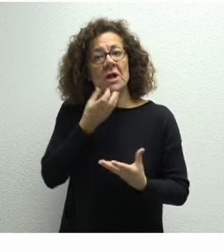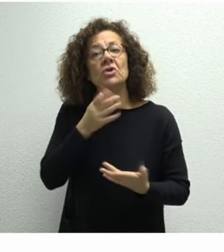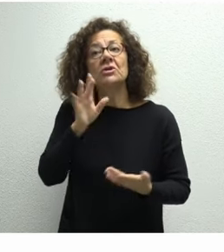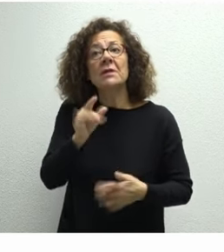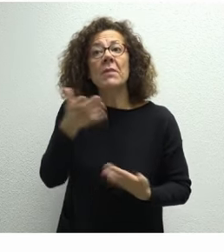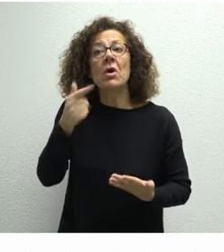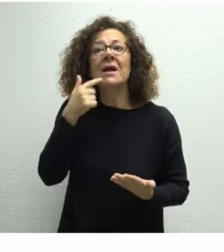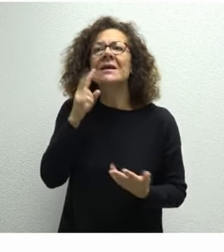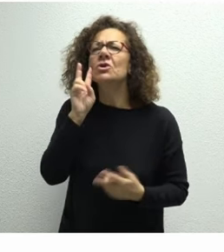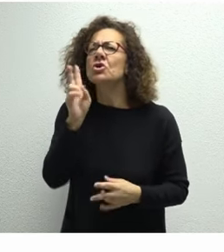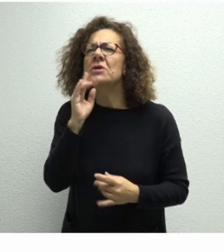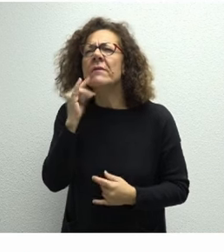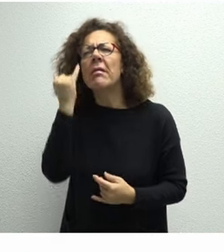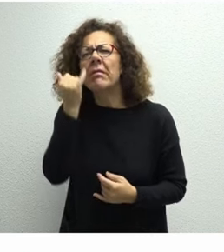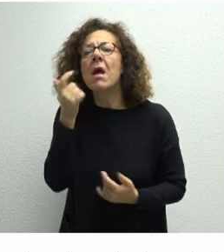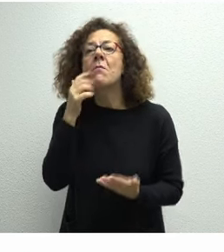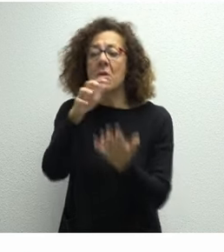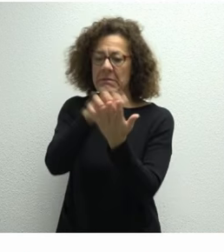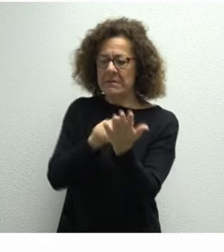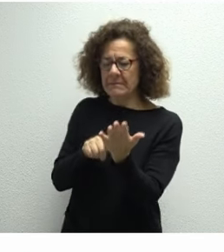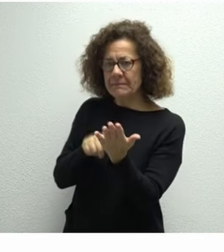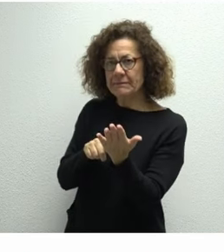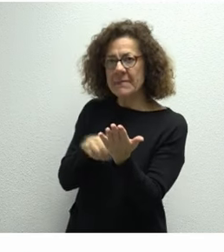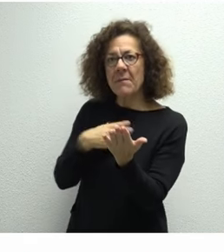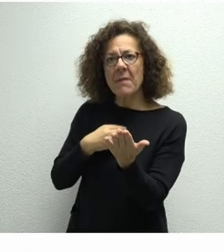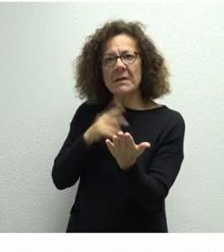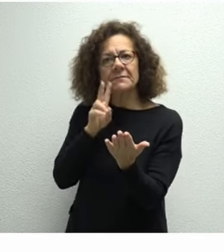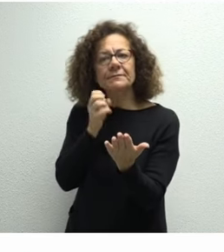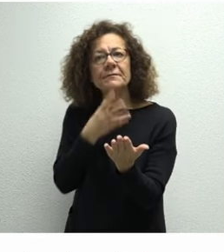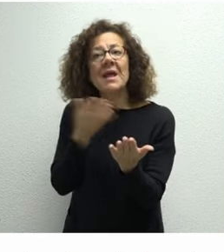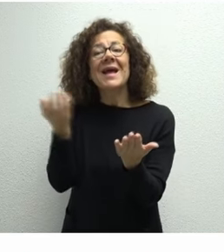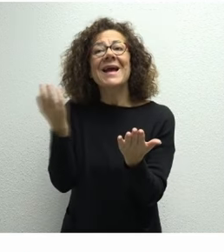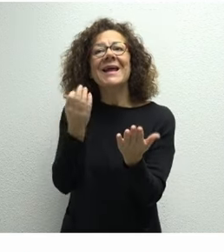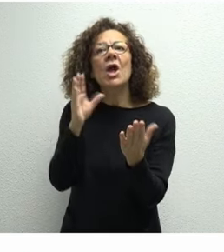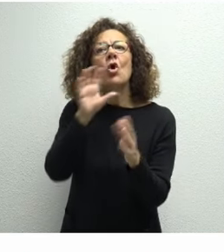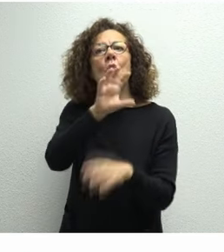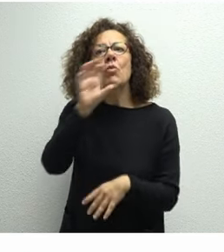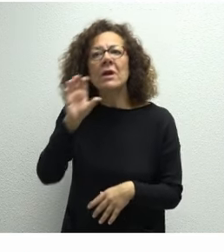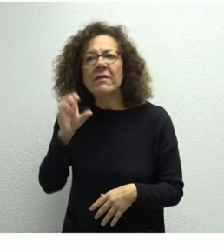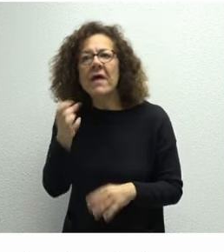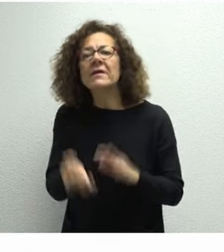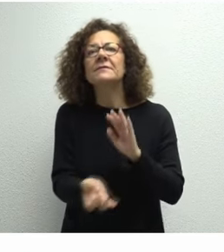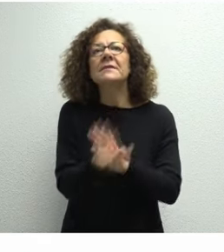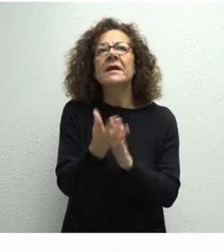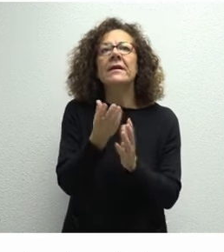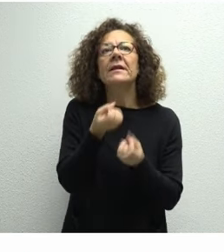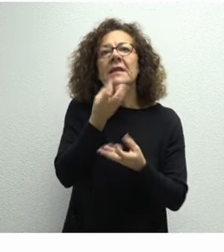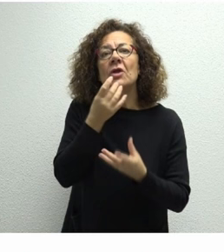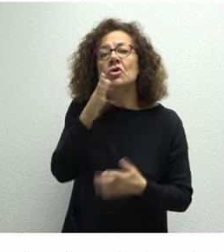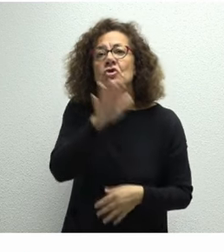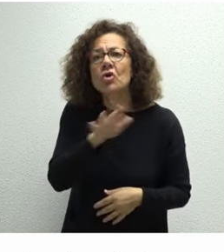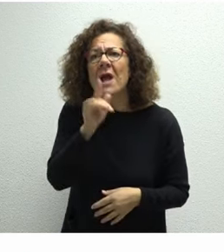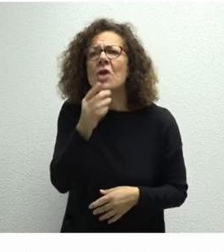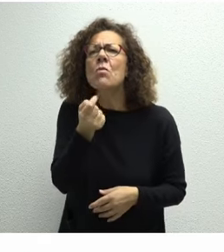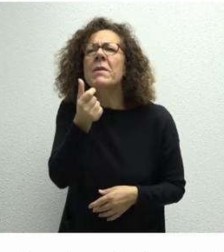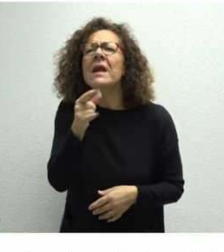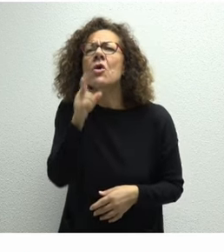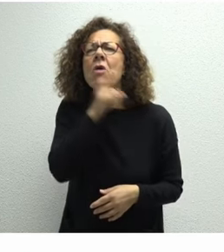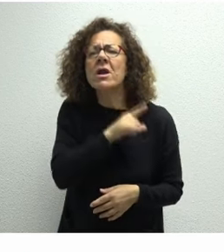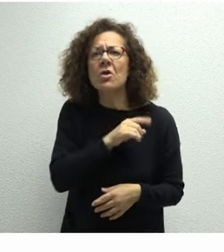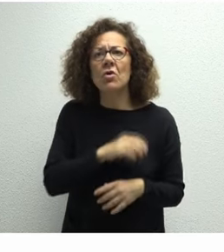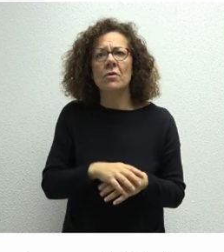aquí no lo veis bien el informe lo veréis bien eh Pues bueno cu qué comunidades De dónde salen los datos hay un pequeño error no que es